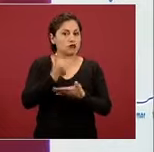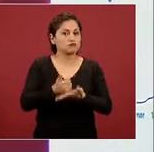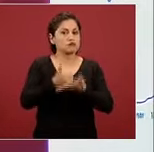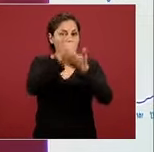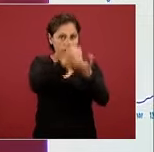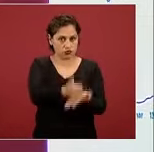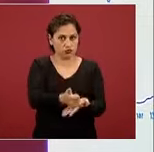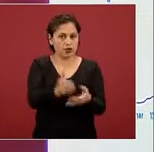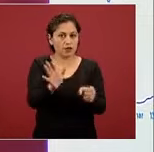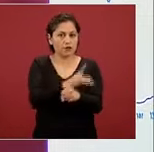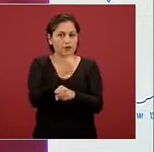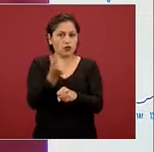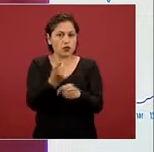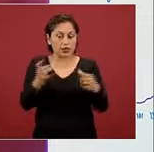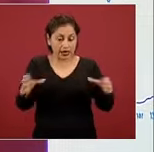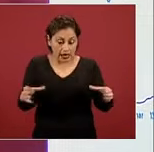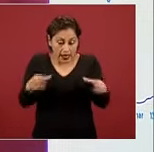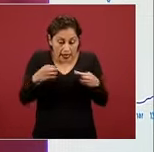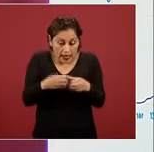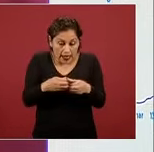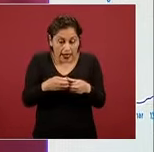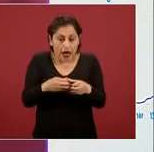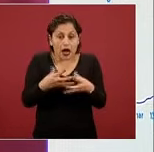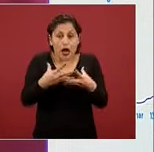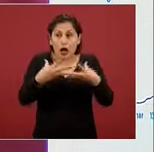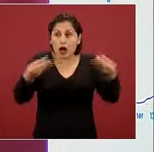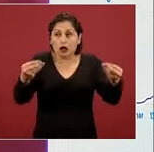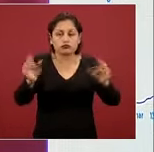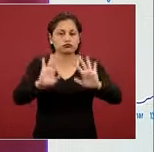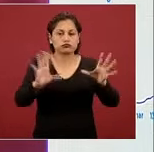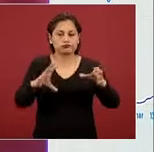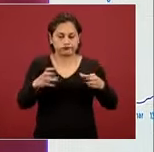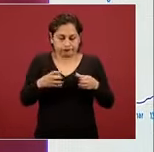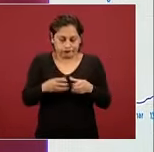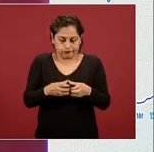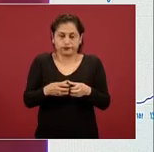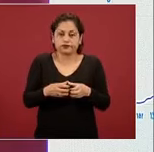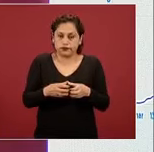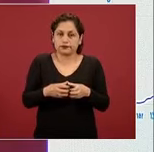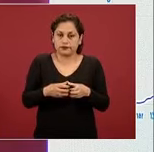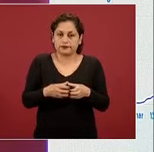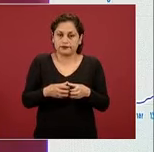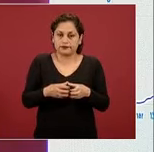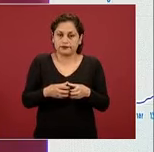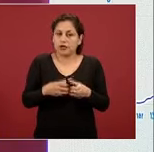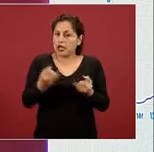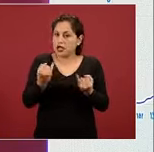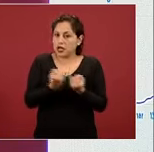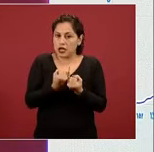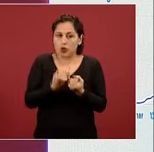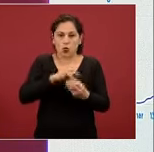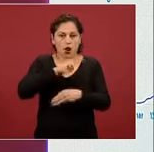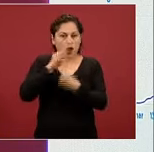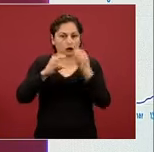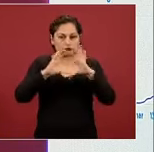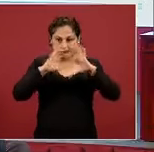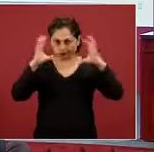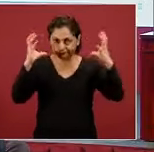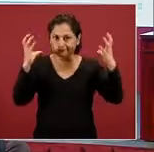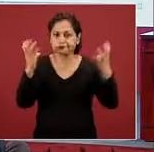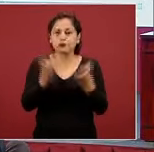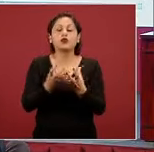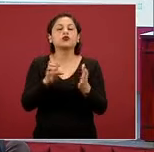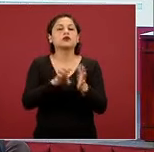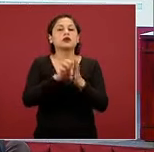mientras hay conglomerados de casos o casos esporádicos. En México y en el mundo entero, cuando existe una